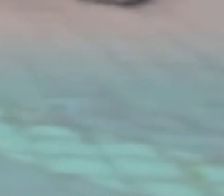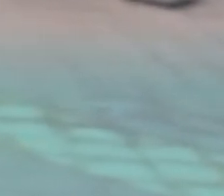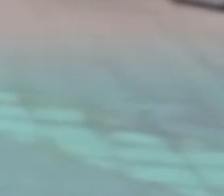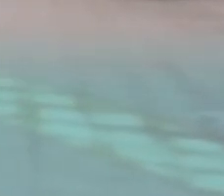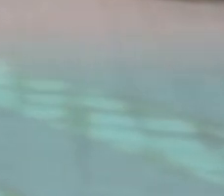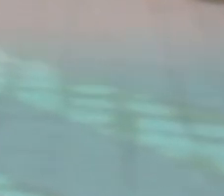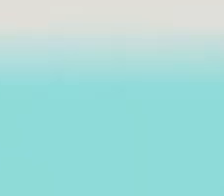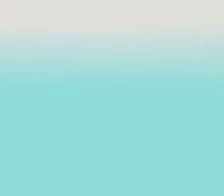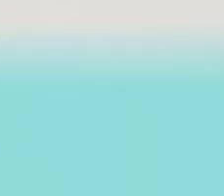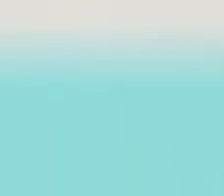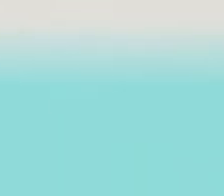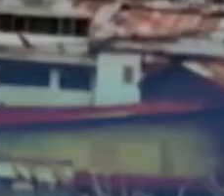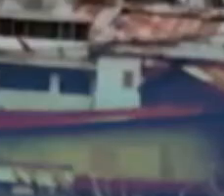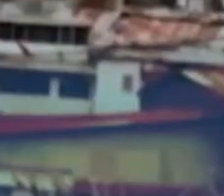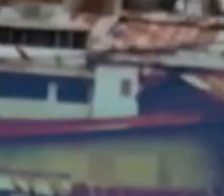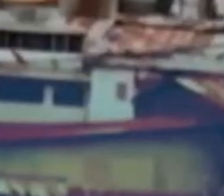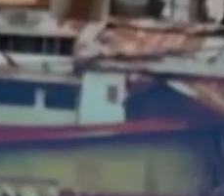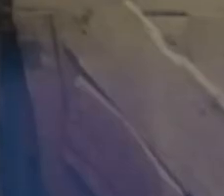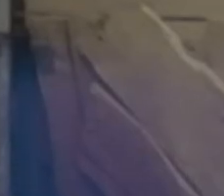Investigación.